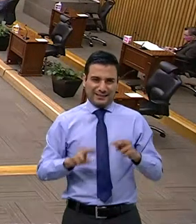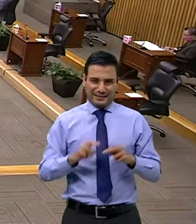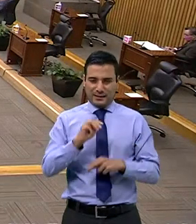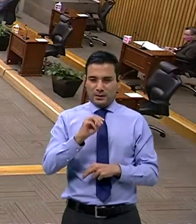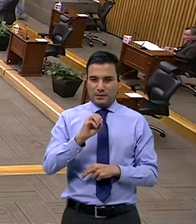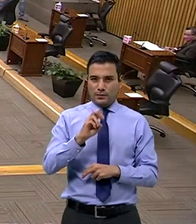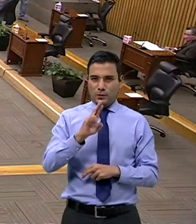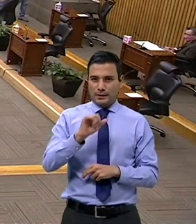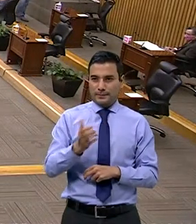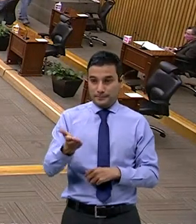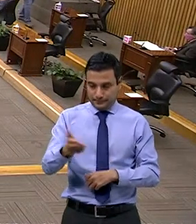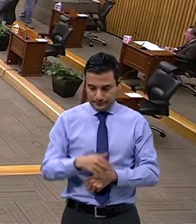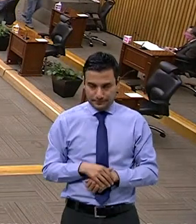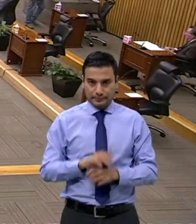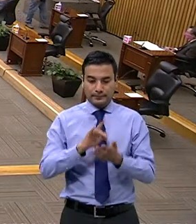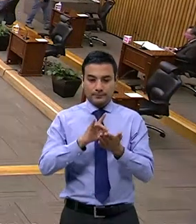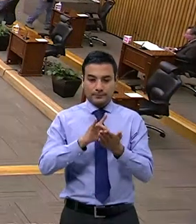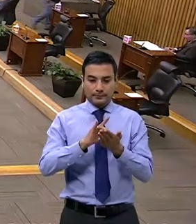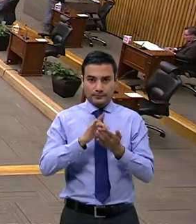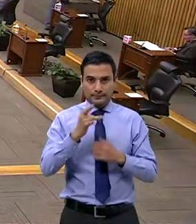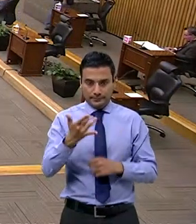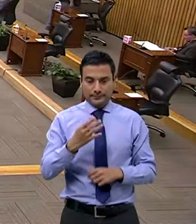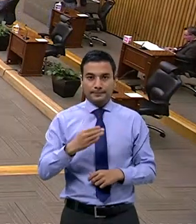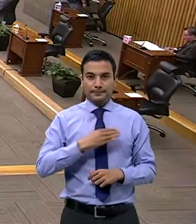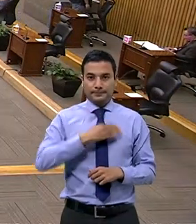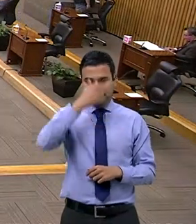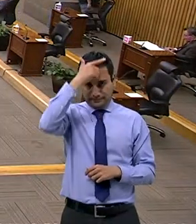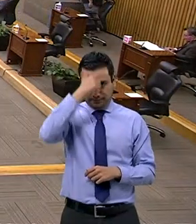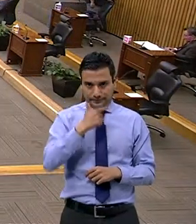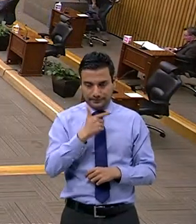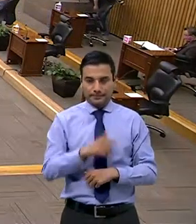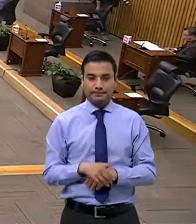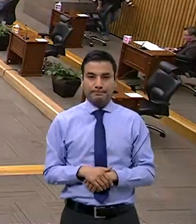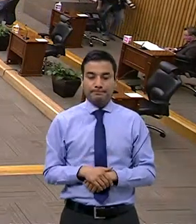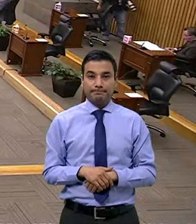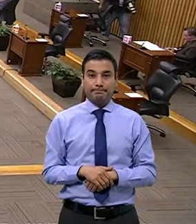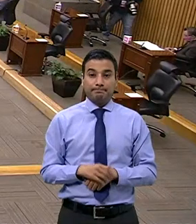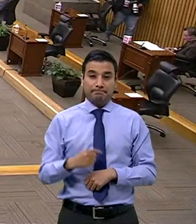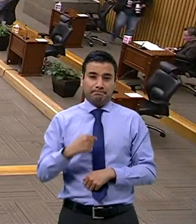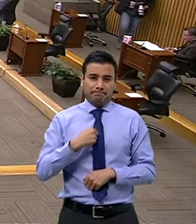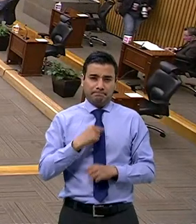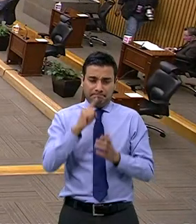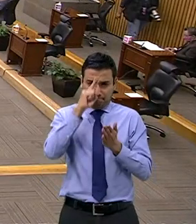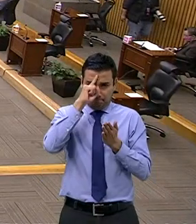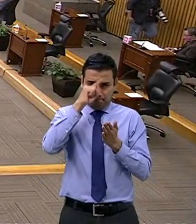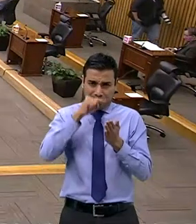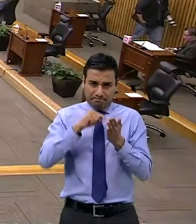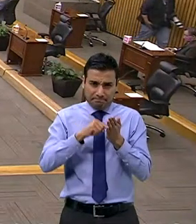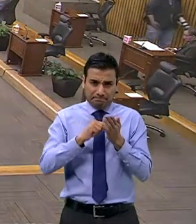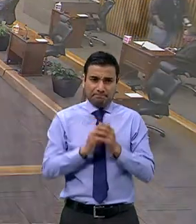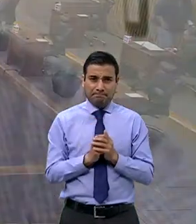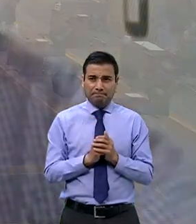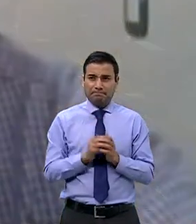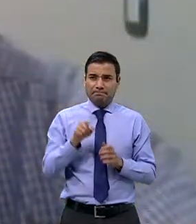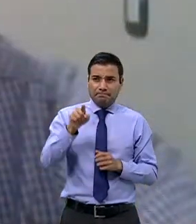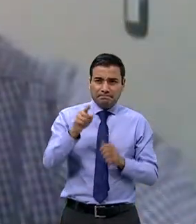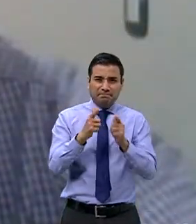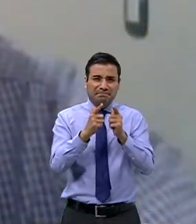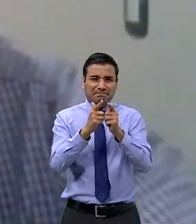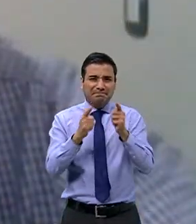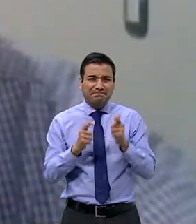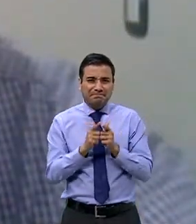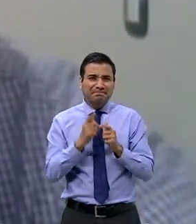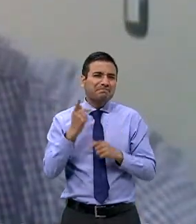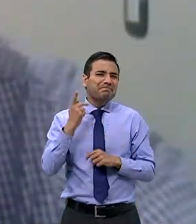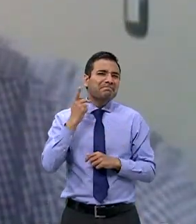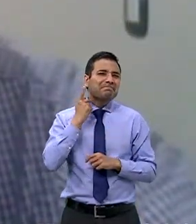t gracias presidente buenas noches yo creo que ante algunas afirmaciones de los partidos políticos de